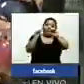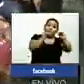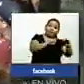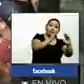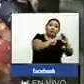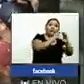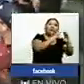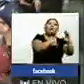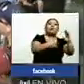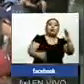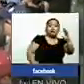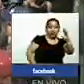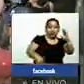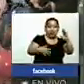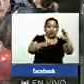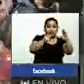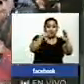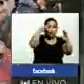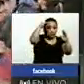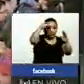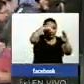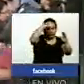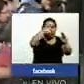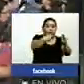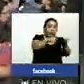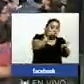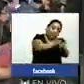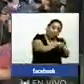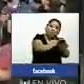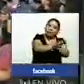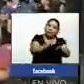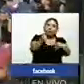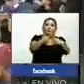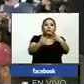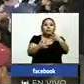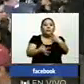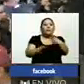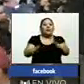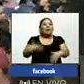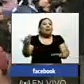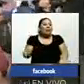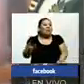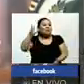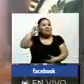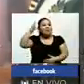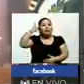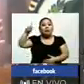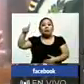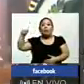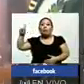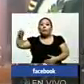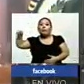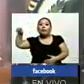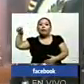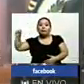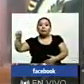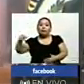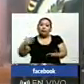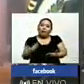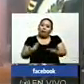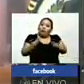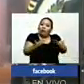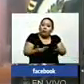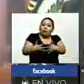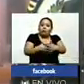Trump deberá firmarlo para convertirlo finalmente en ley. El TPS es un beneficio migratorio que otorga Estados Unidos